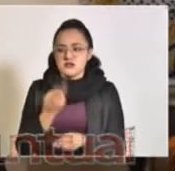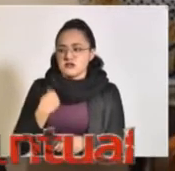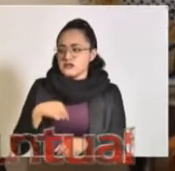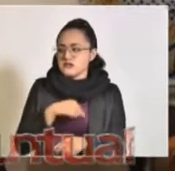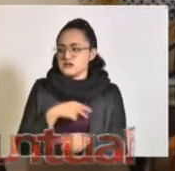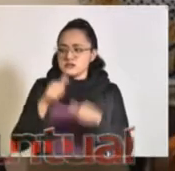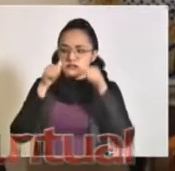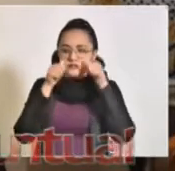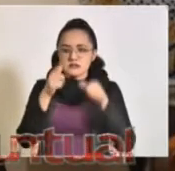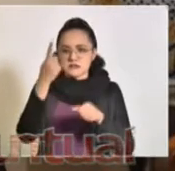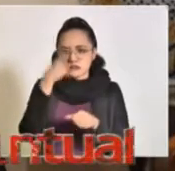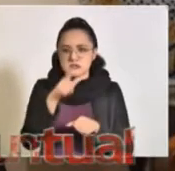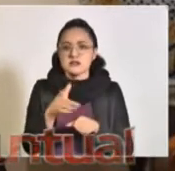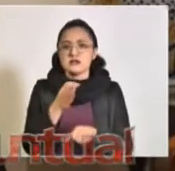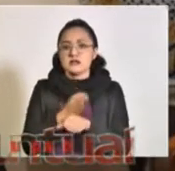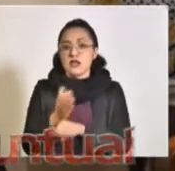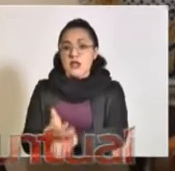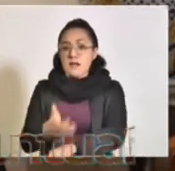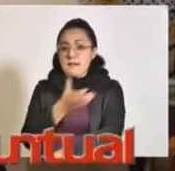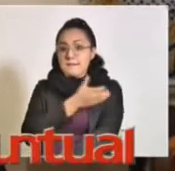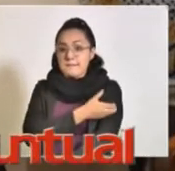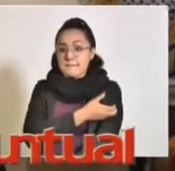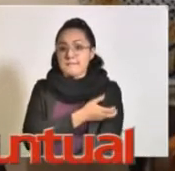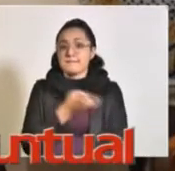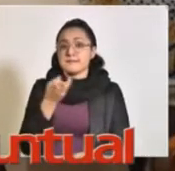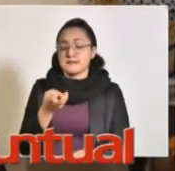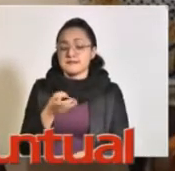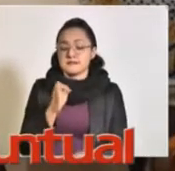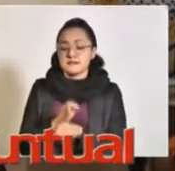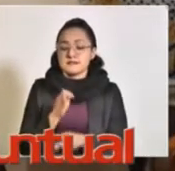estamos pendientes para acompañar